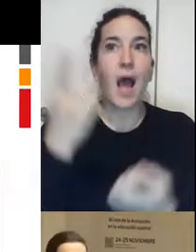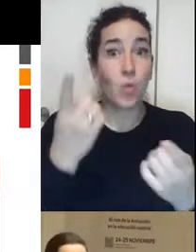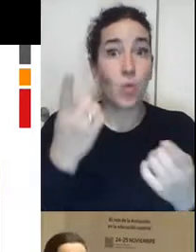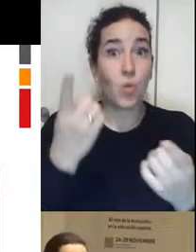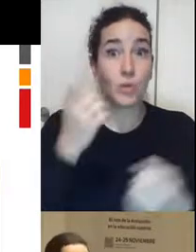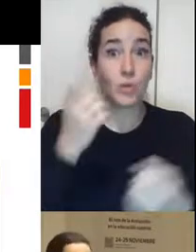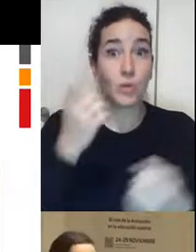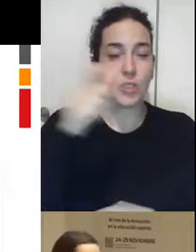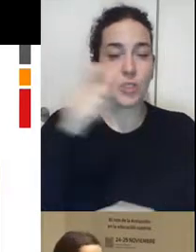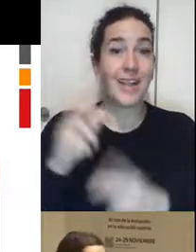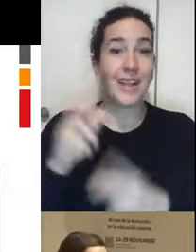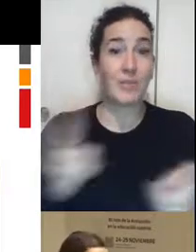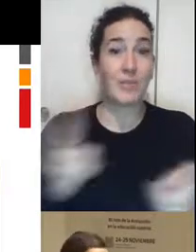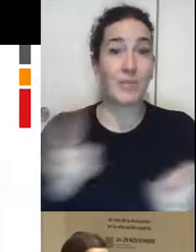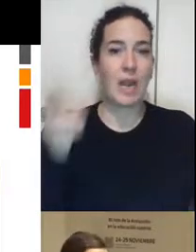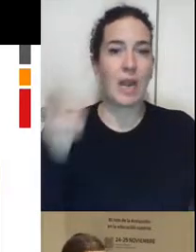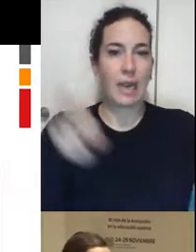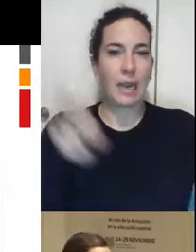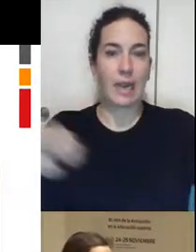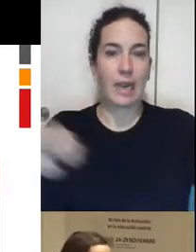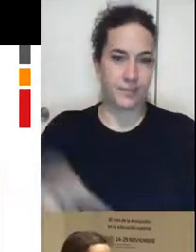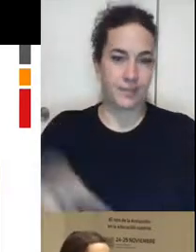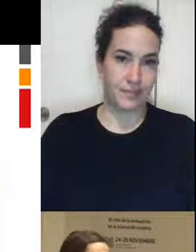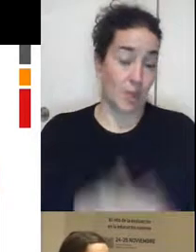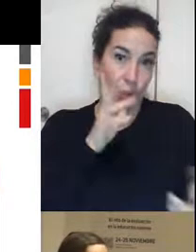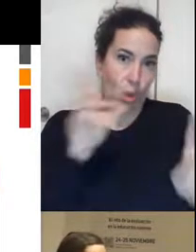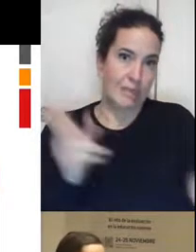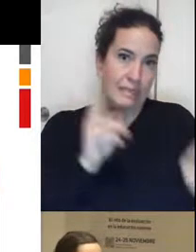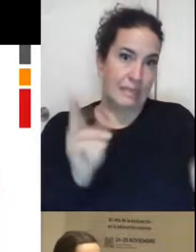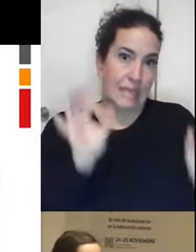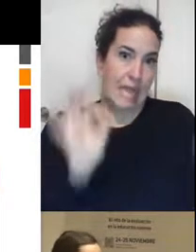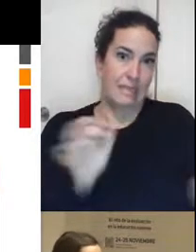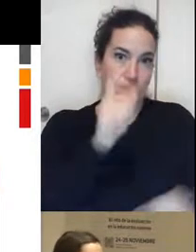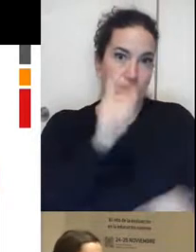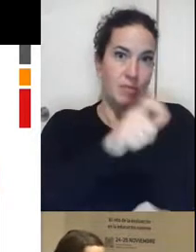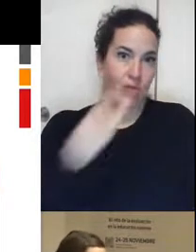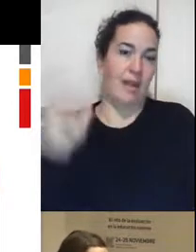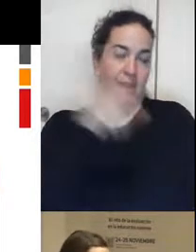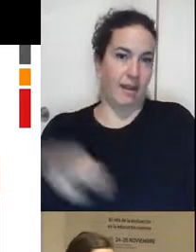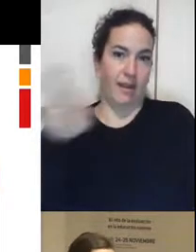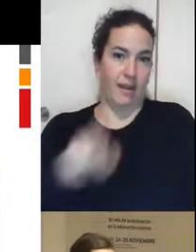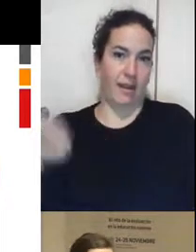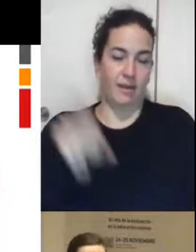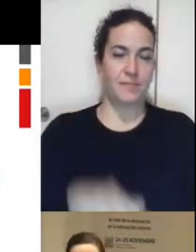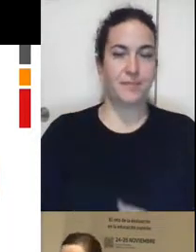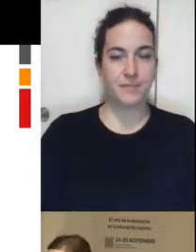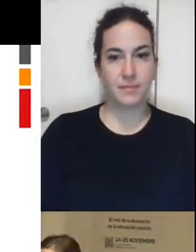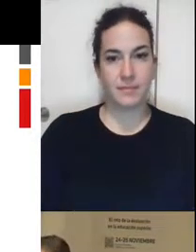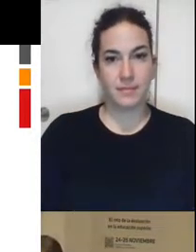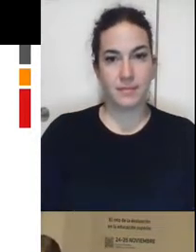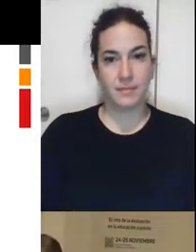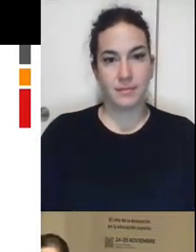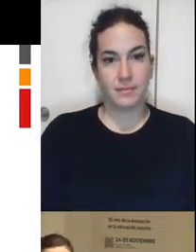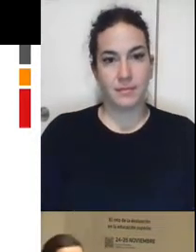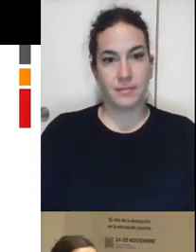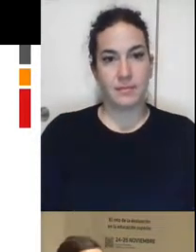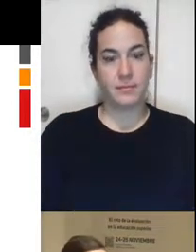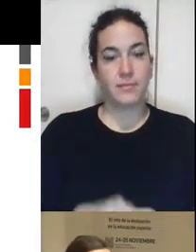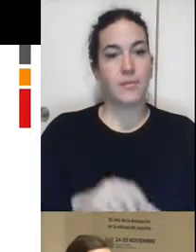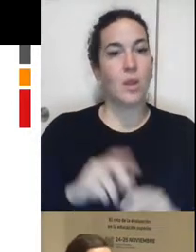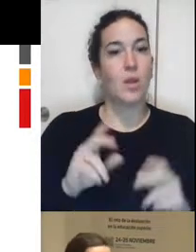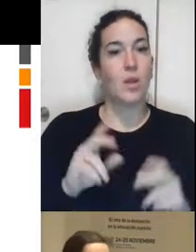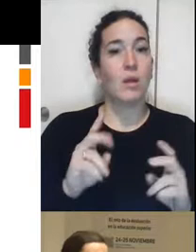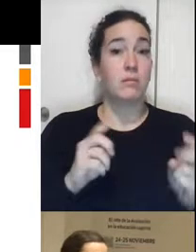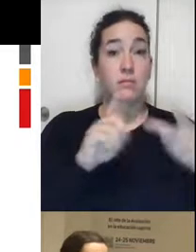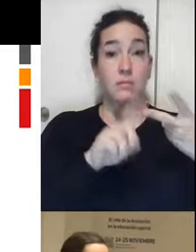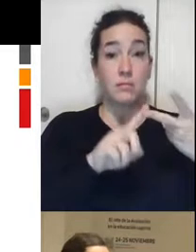distintos episodios, ¿no? de la serie que tenían que crear entre todos. En el segundo de los bloques del